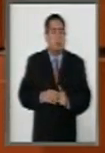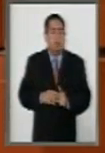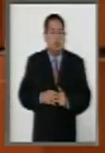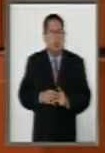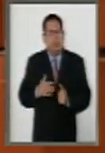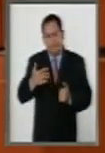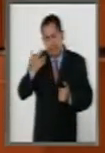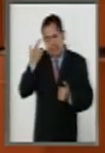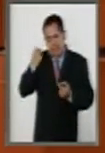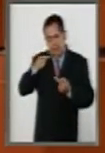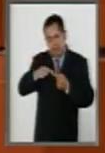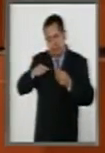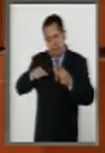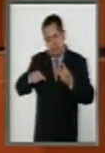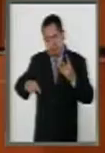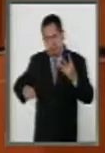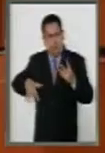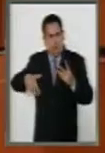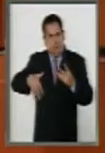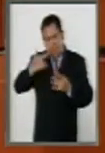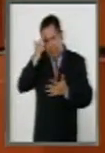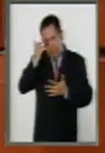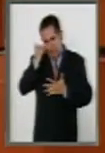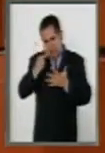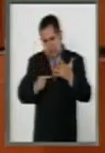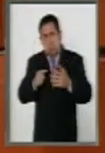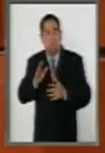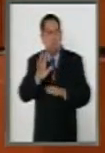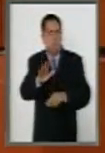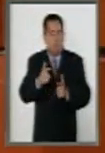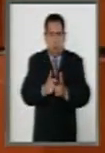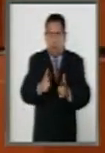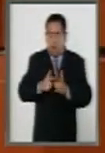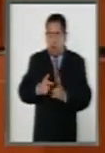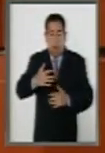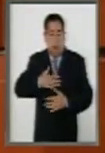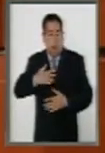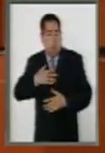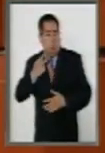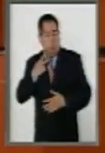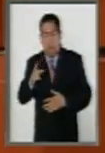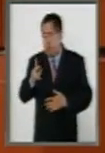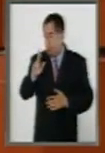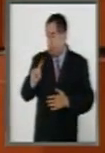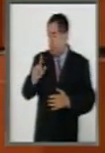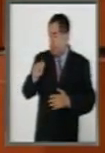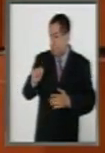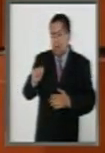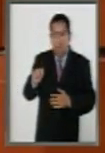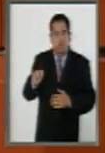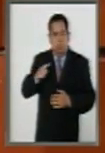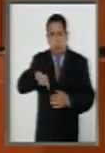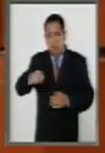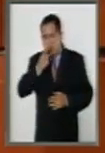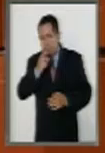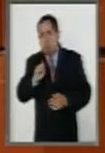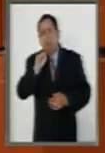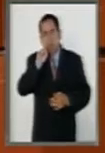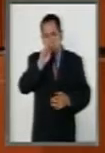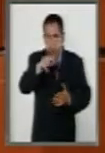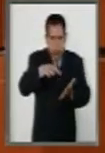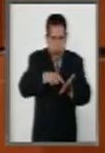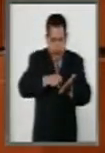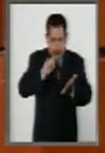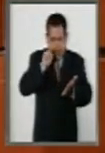las consideraciones que han sido expuestas, el voto del Grupo Parlamentario del Partido del Trabajo será a favor del